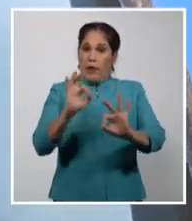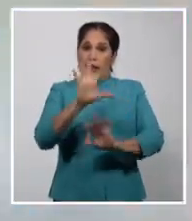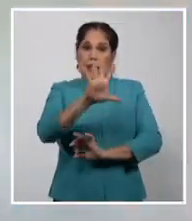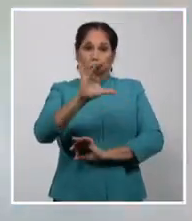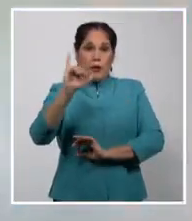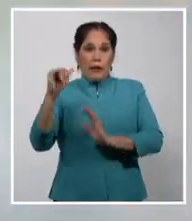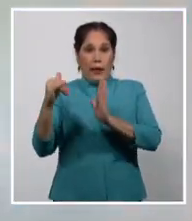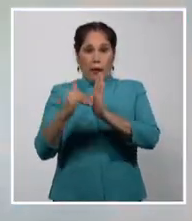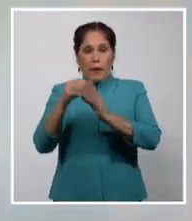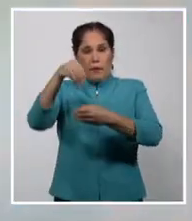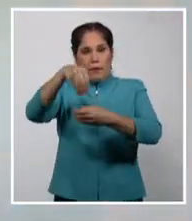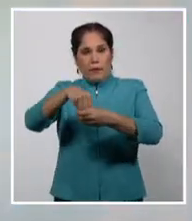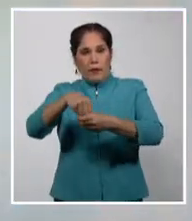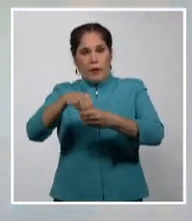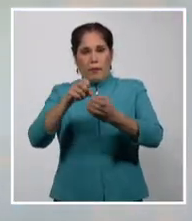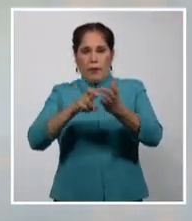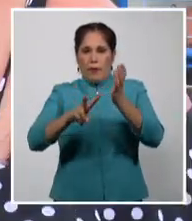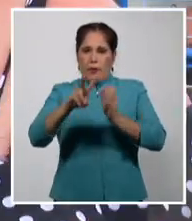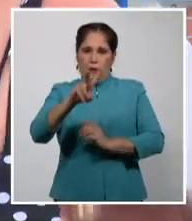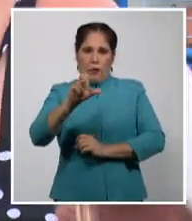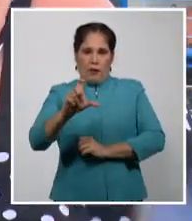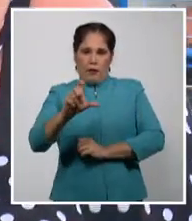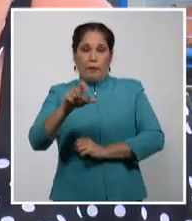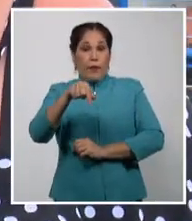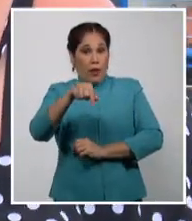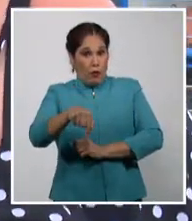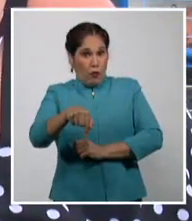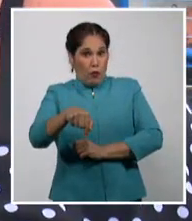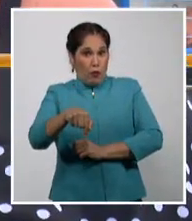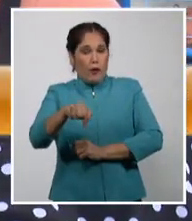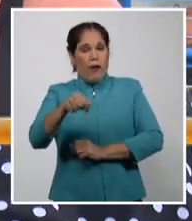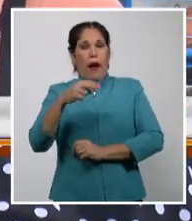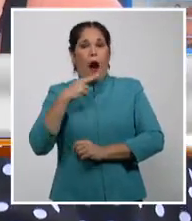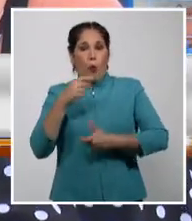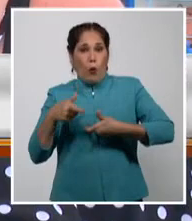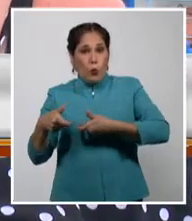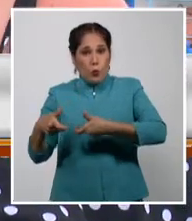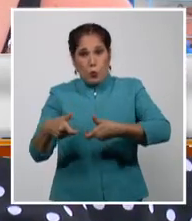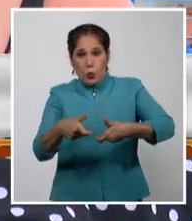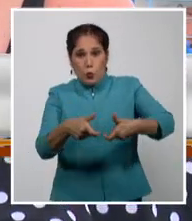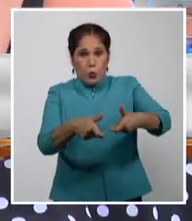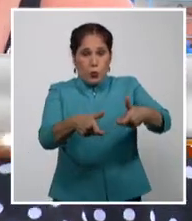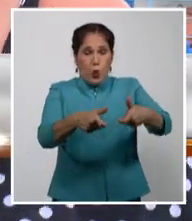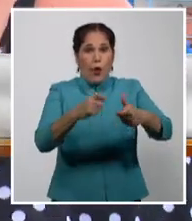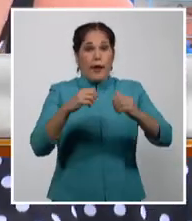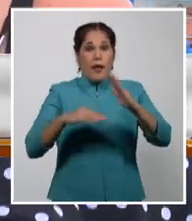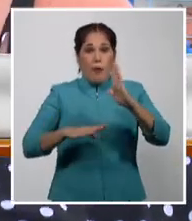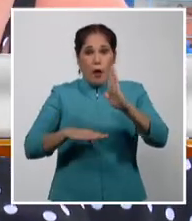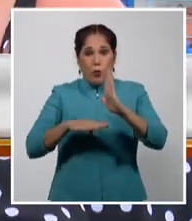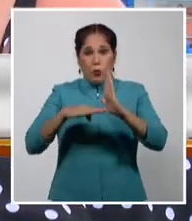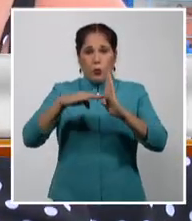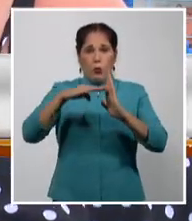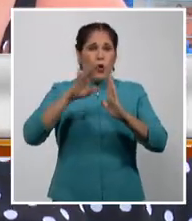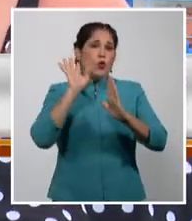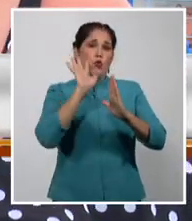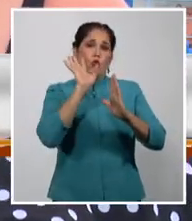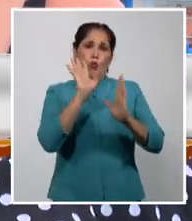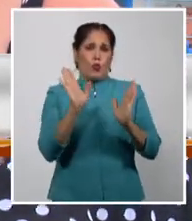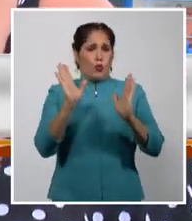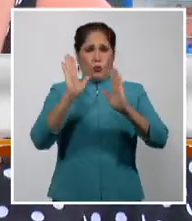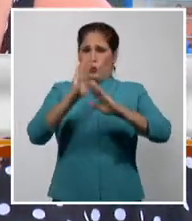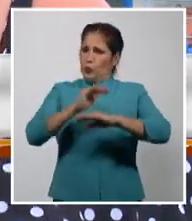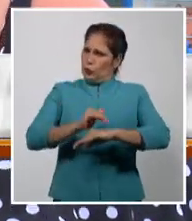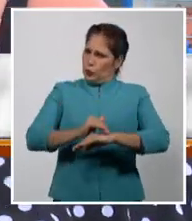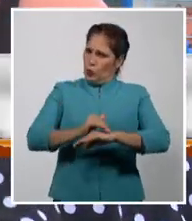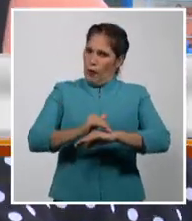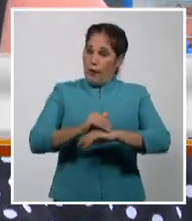mil santaclareños. Y hoy les puedo decir de que la entrada de agua con los niveles de turbiedad en 19 partes a